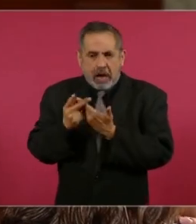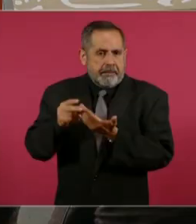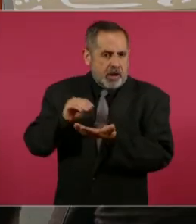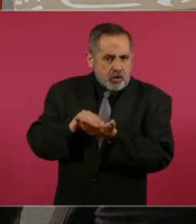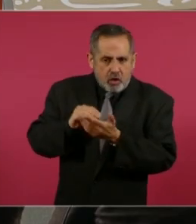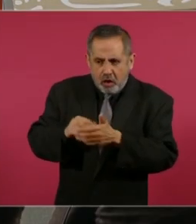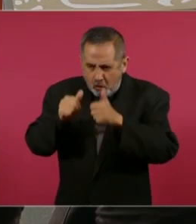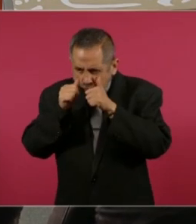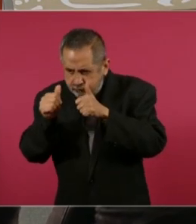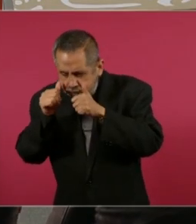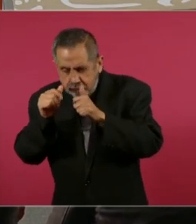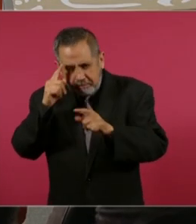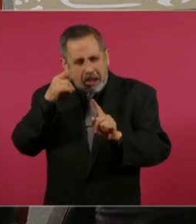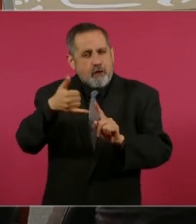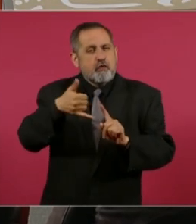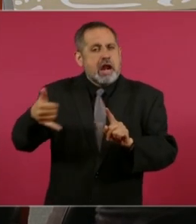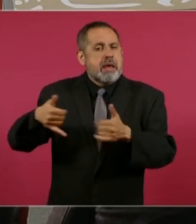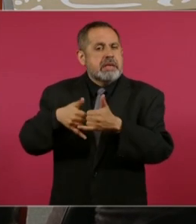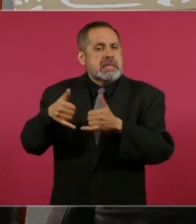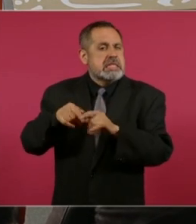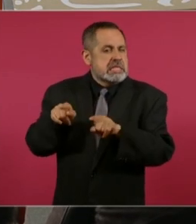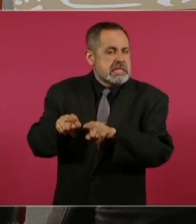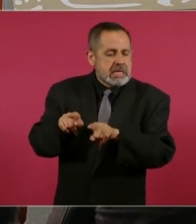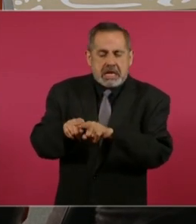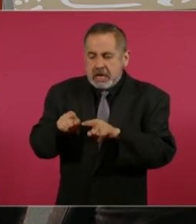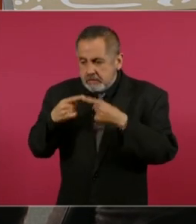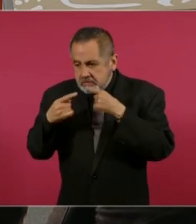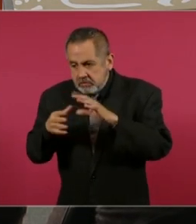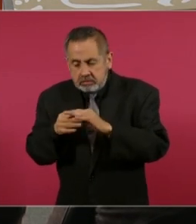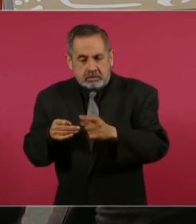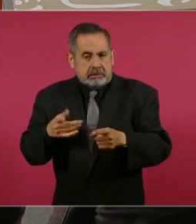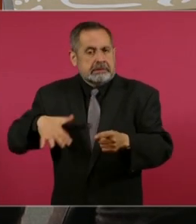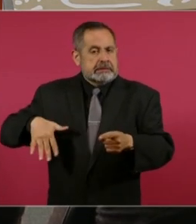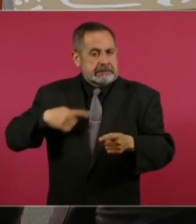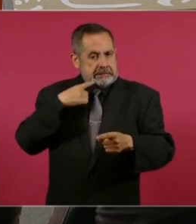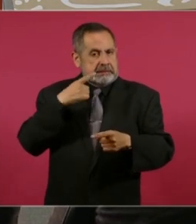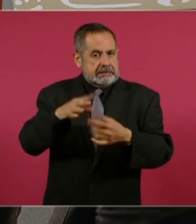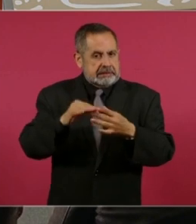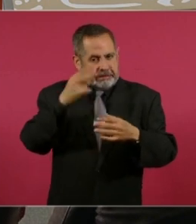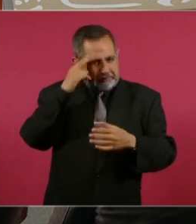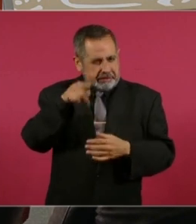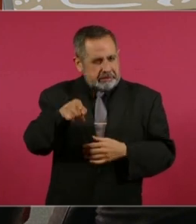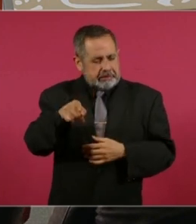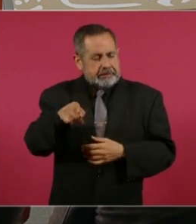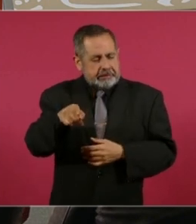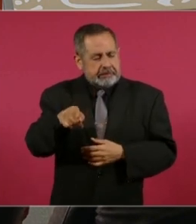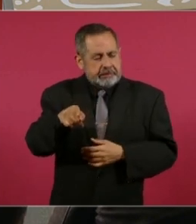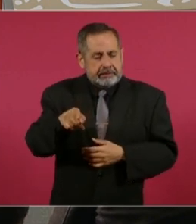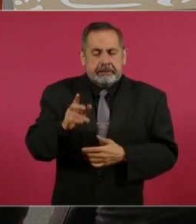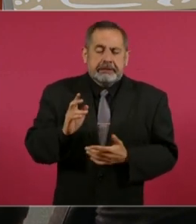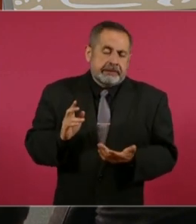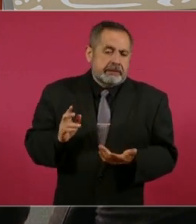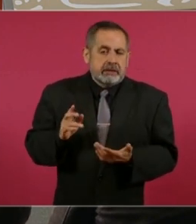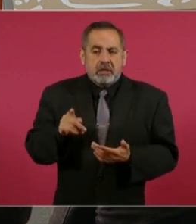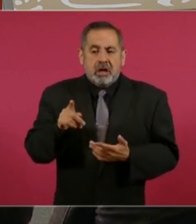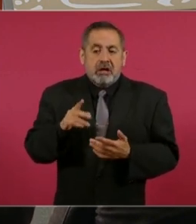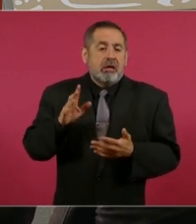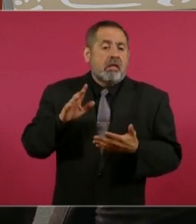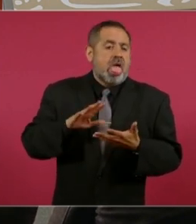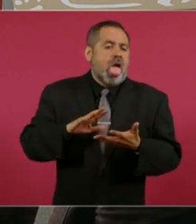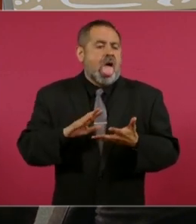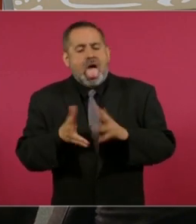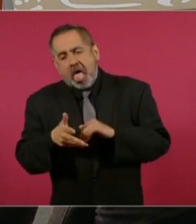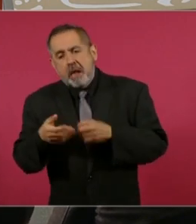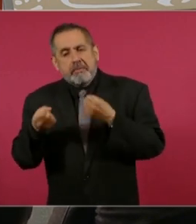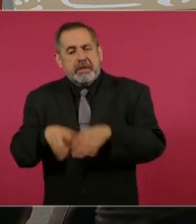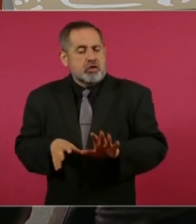estratégico para México y que pues estos actos de los que le acabo de mencionar no sean manchados, presidente? Usted